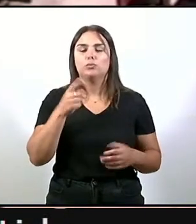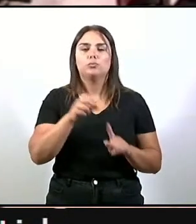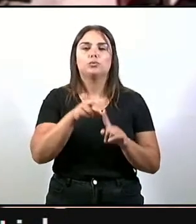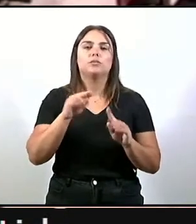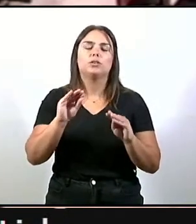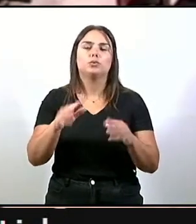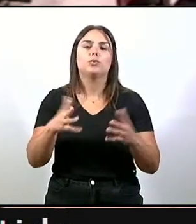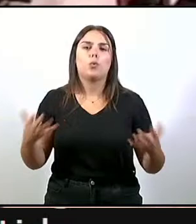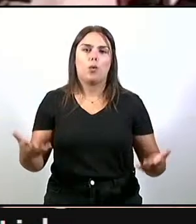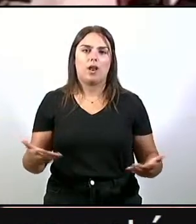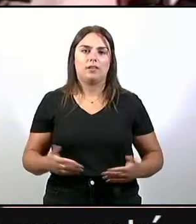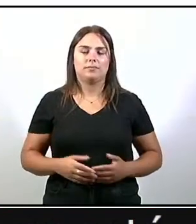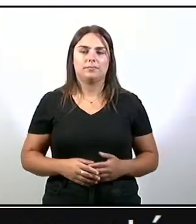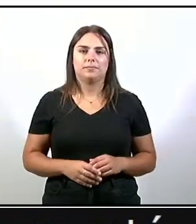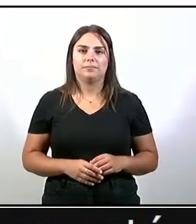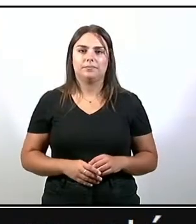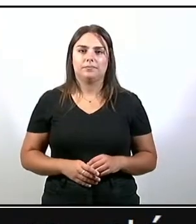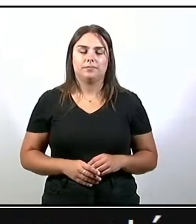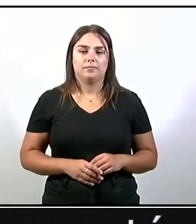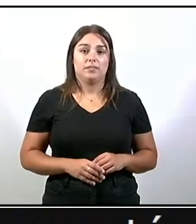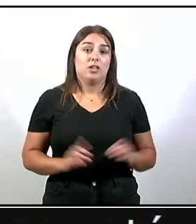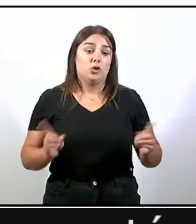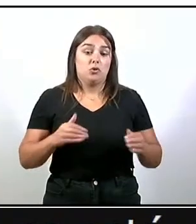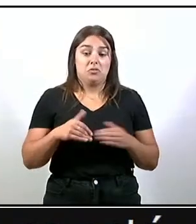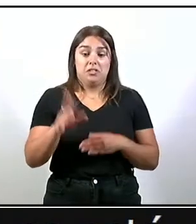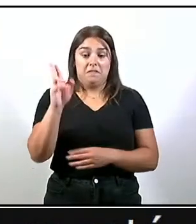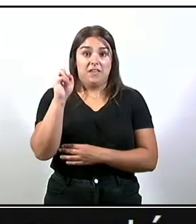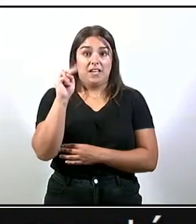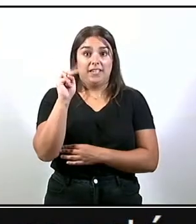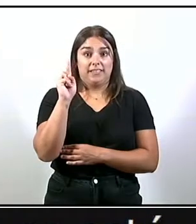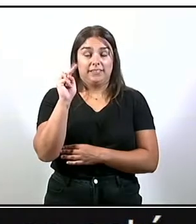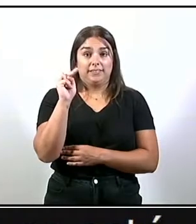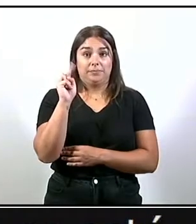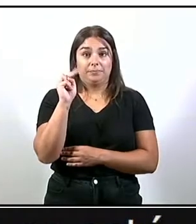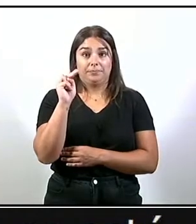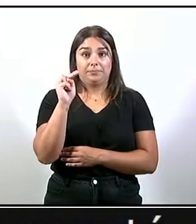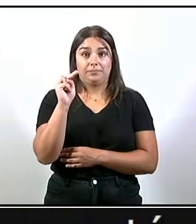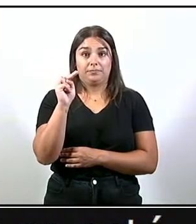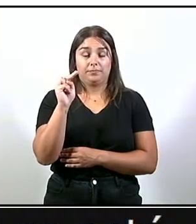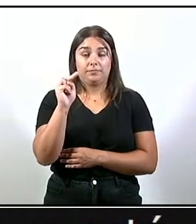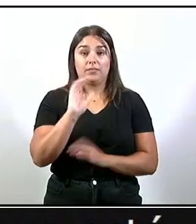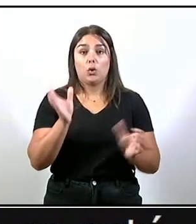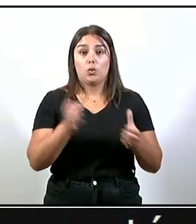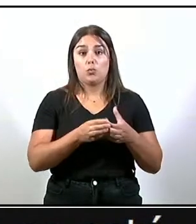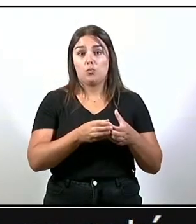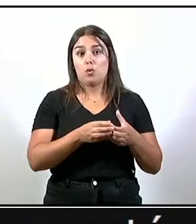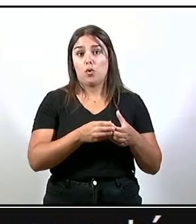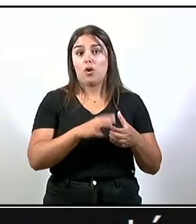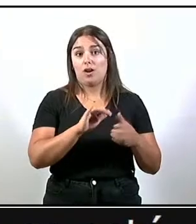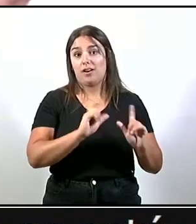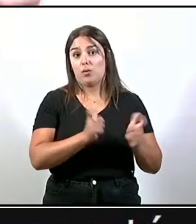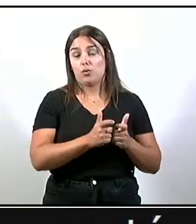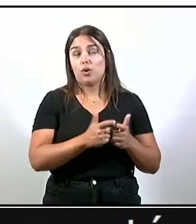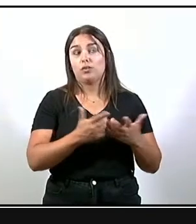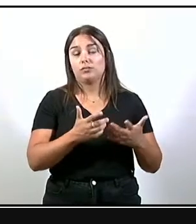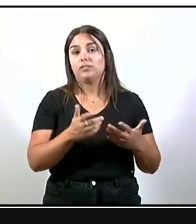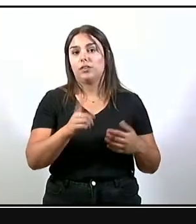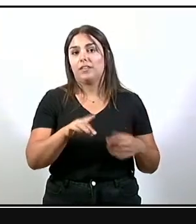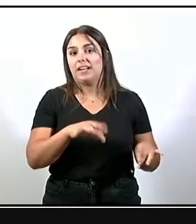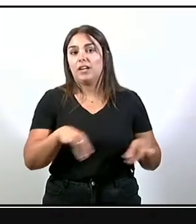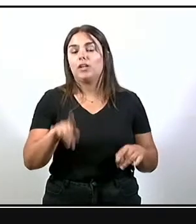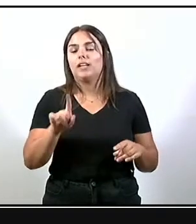¿Lo descarta? No, el viernes tenemos ejecutiva del partido y por la tarde comité regional y empezaremos